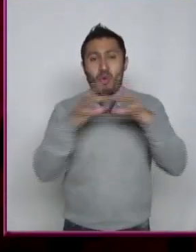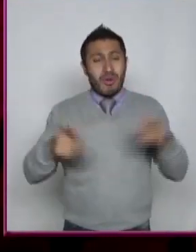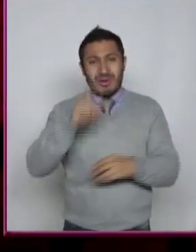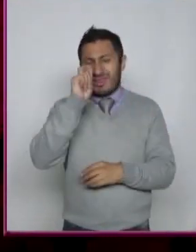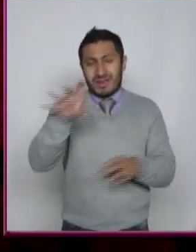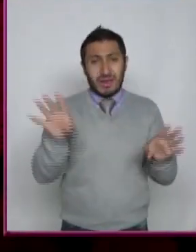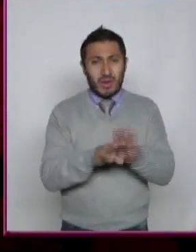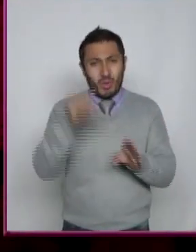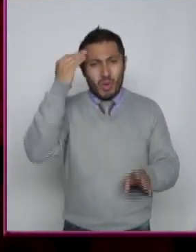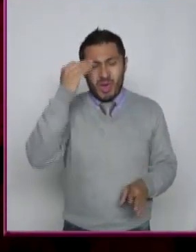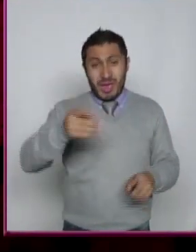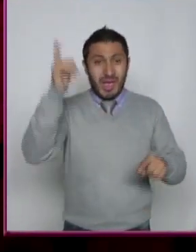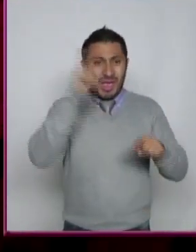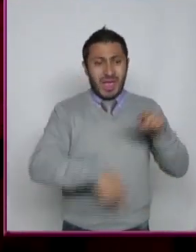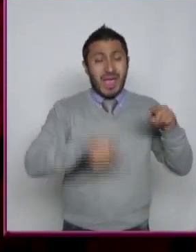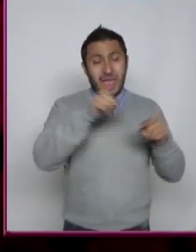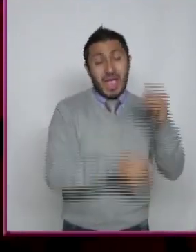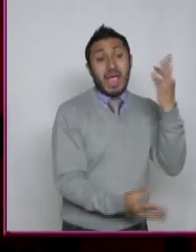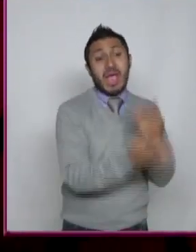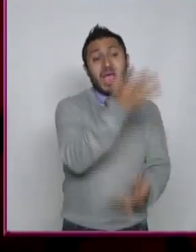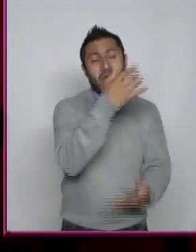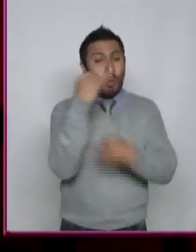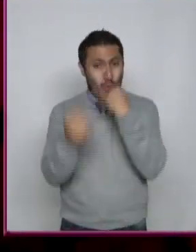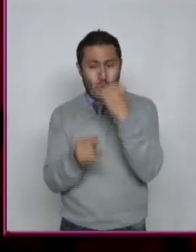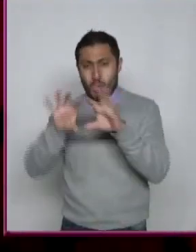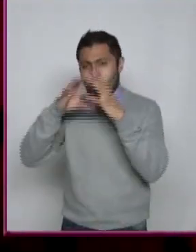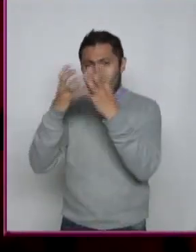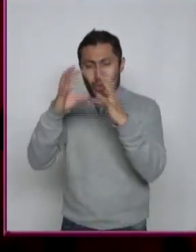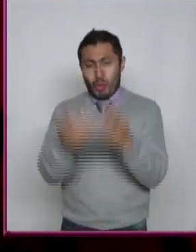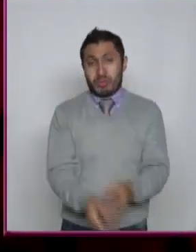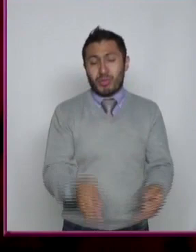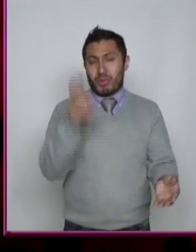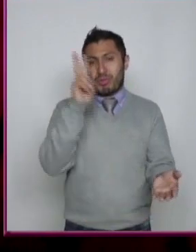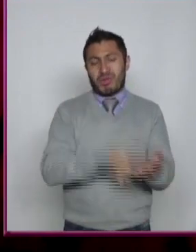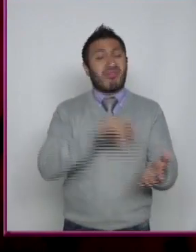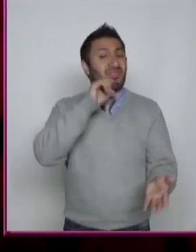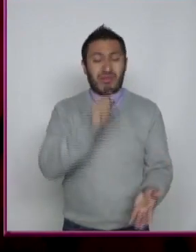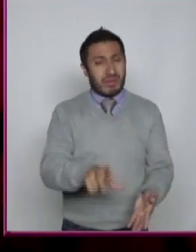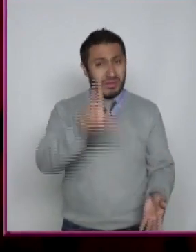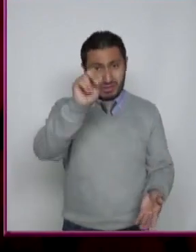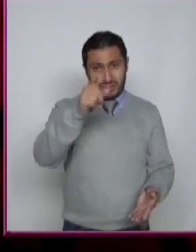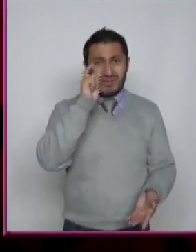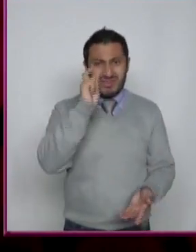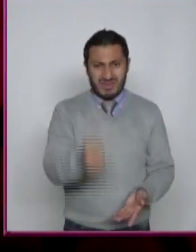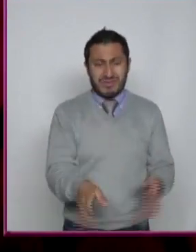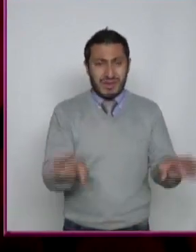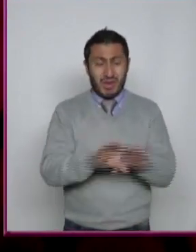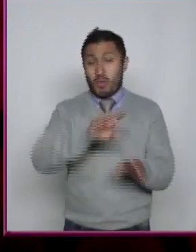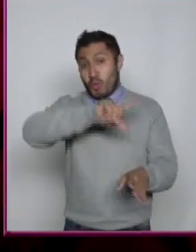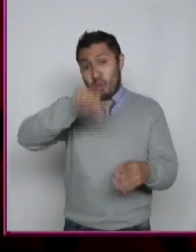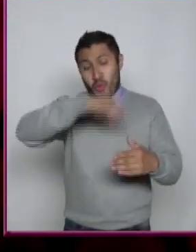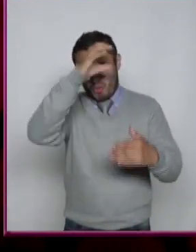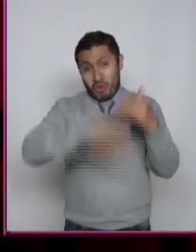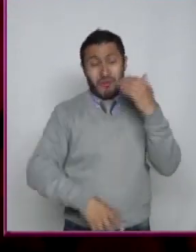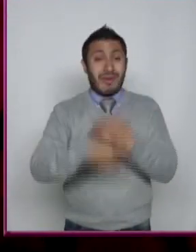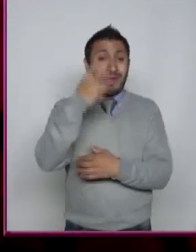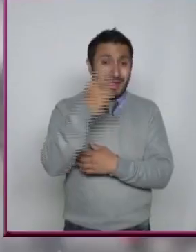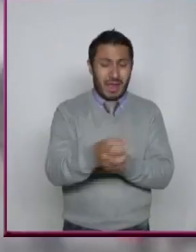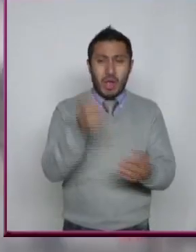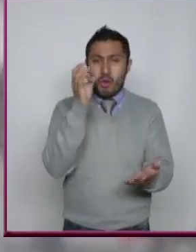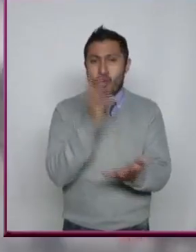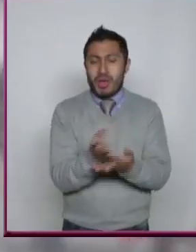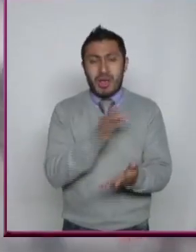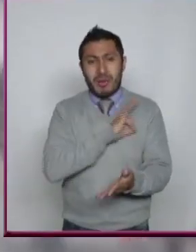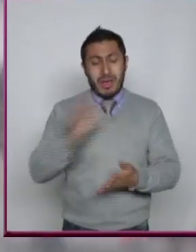que se disfrutó mirando la fogata, jugando con estas burbujas, fue en vano. Simplemente significa que iba a terminar, y de hecho solo se